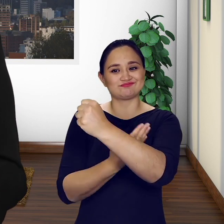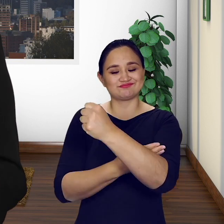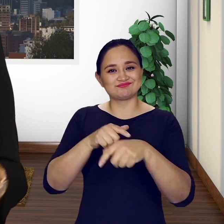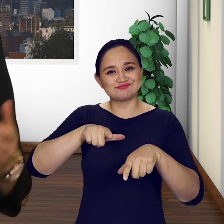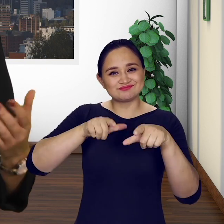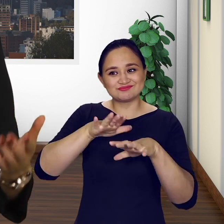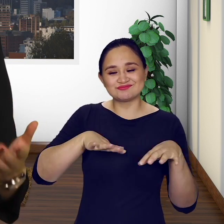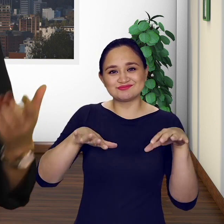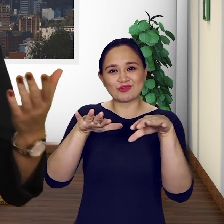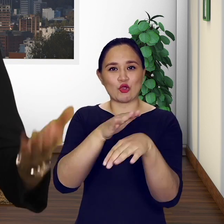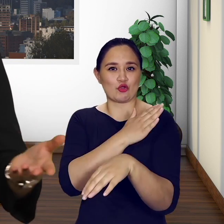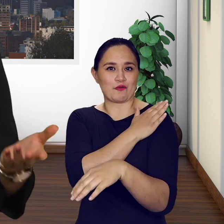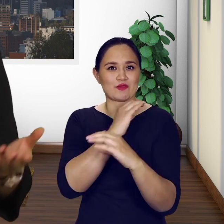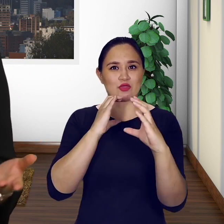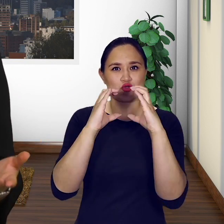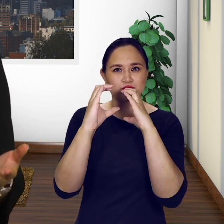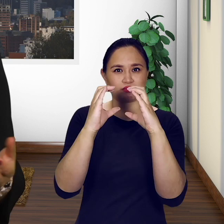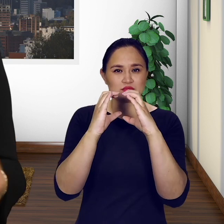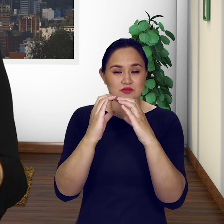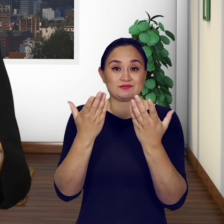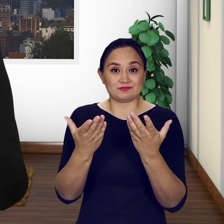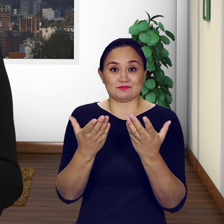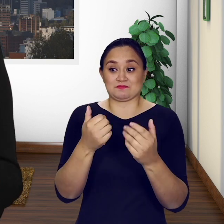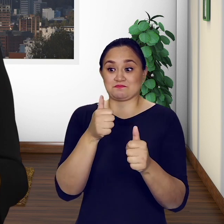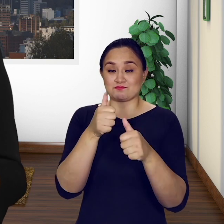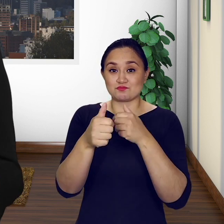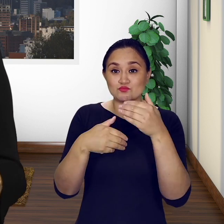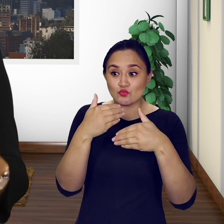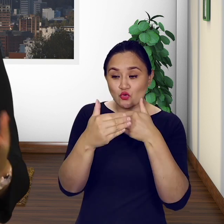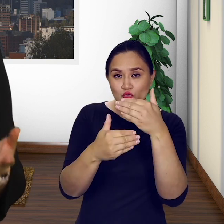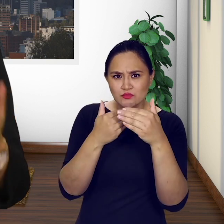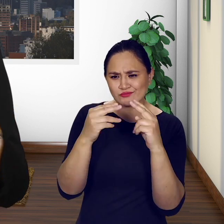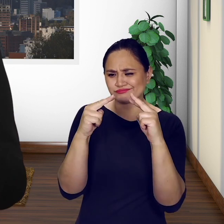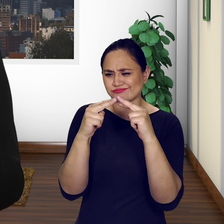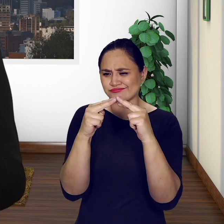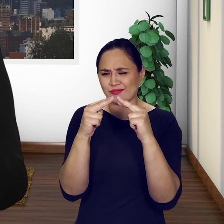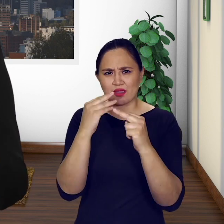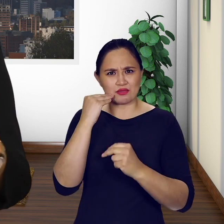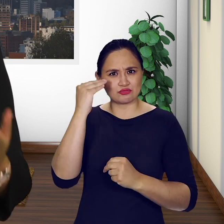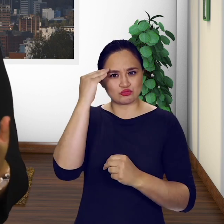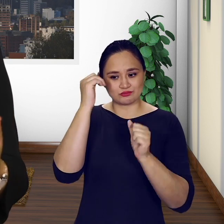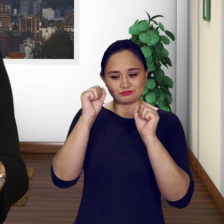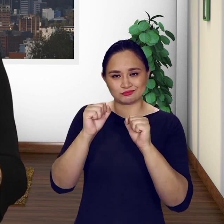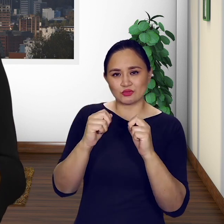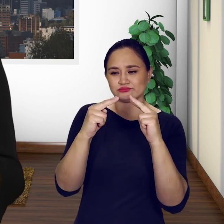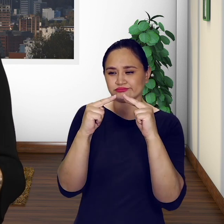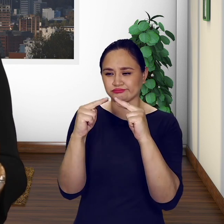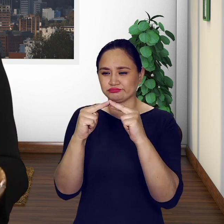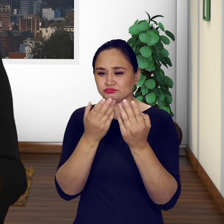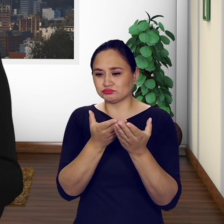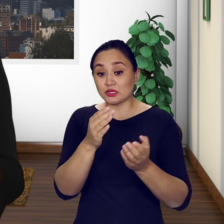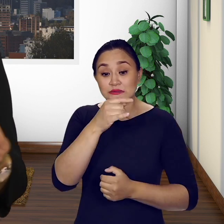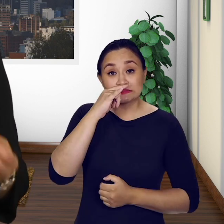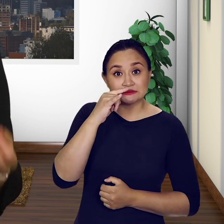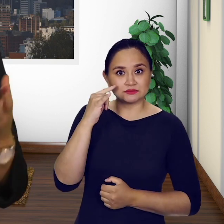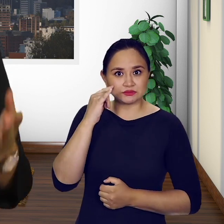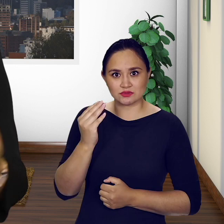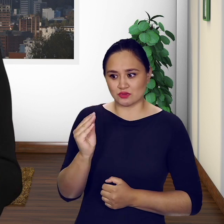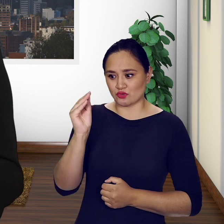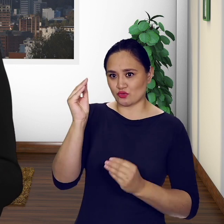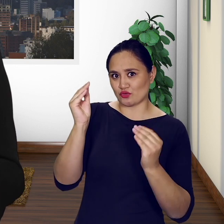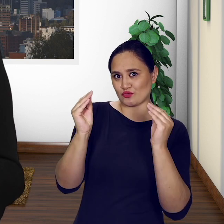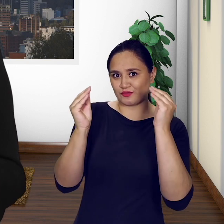fortalecer los espacios de confianza y comunicación. Así nos conoceremos más como adultos y a su vez podremos conocer a niñas,